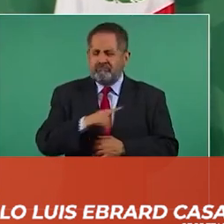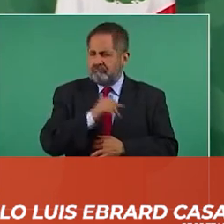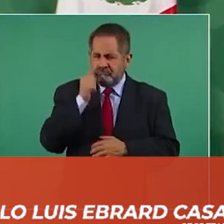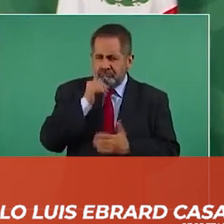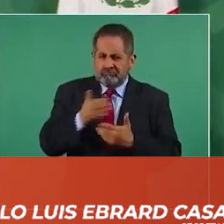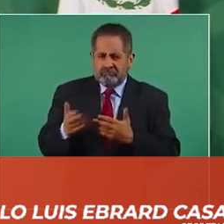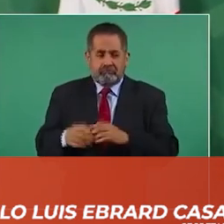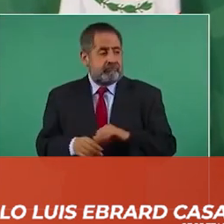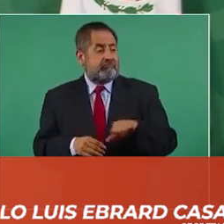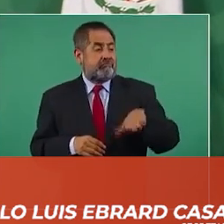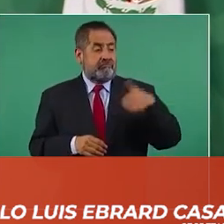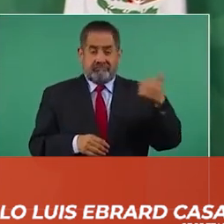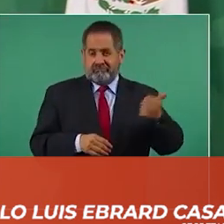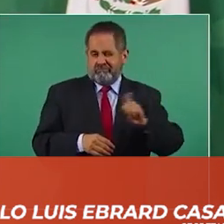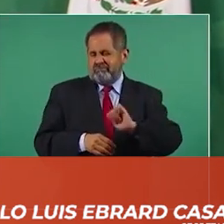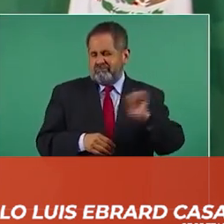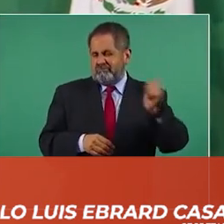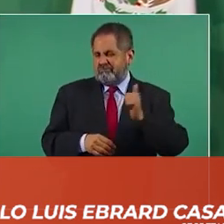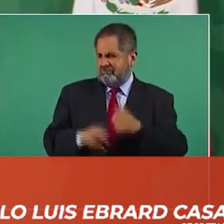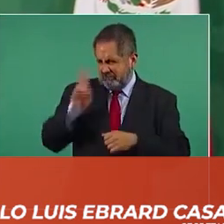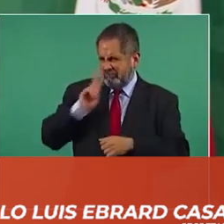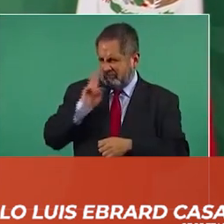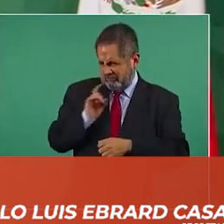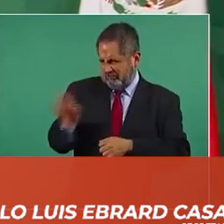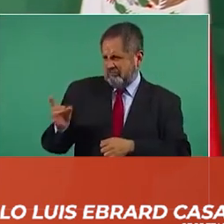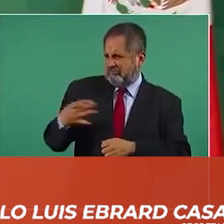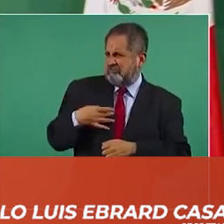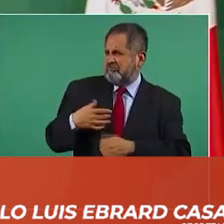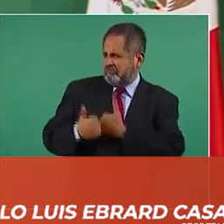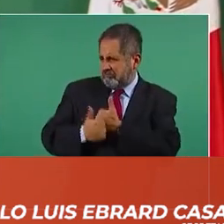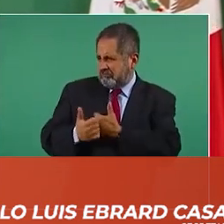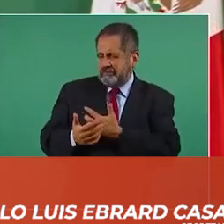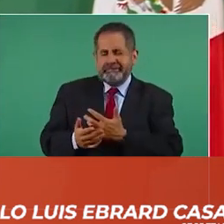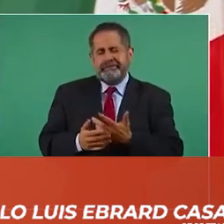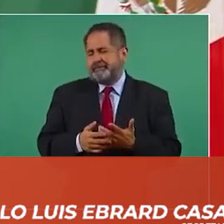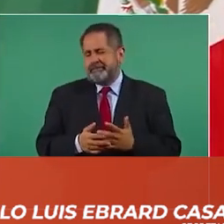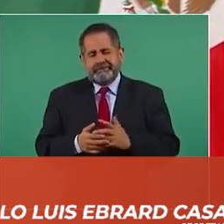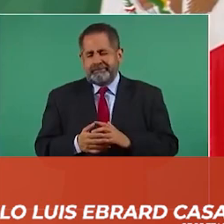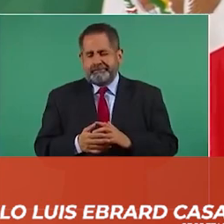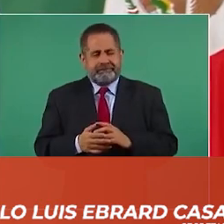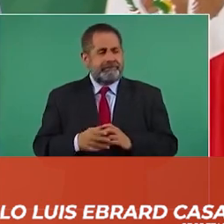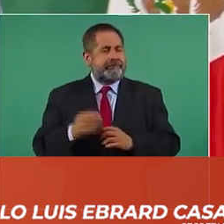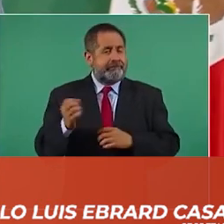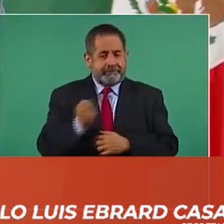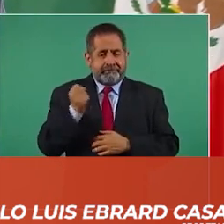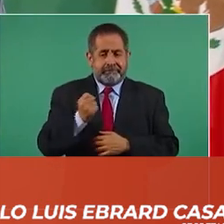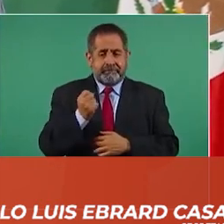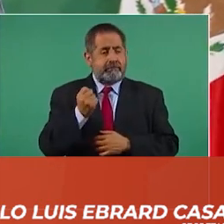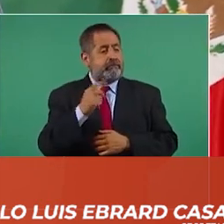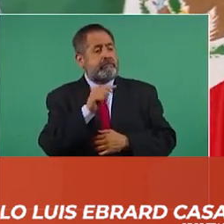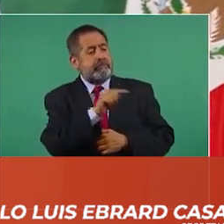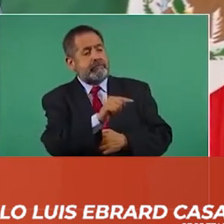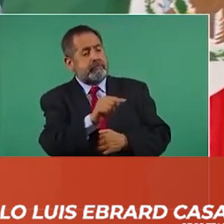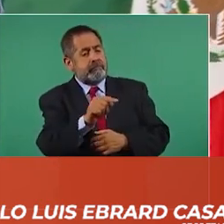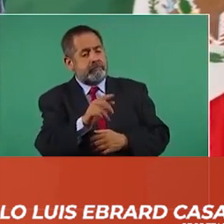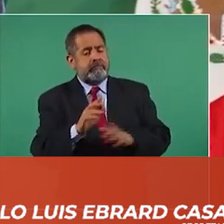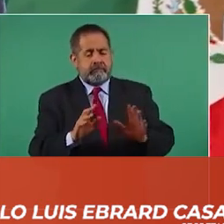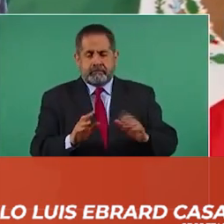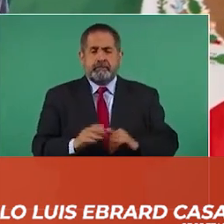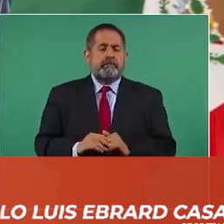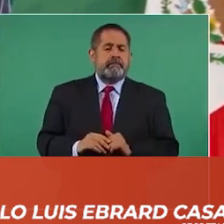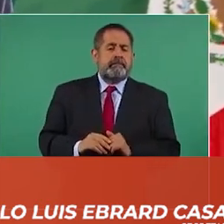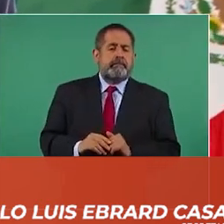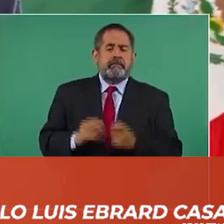como otros, afortunadamente pocos, que quieren someter al